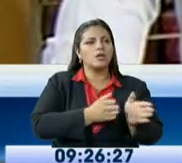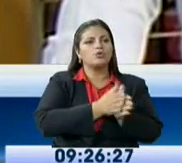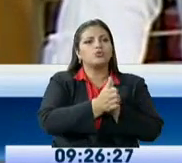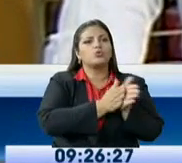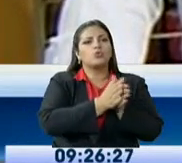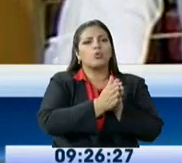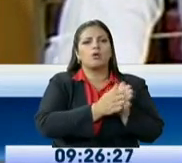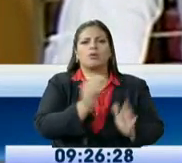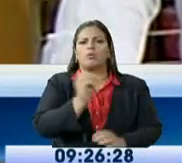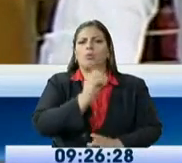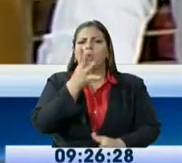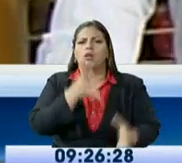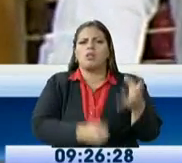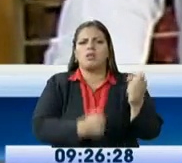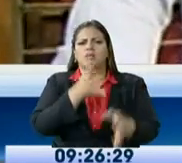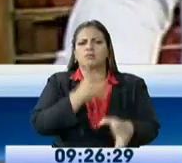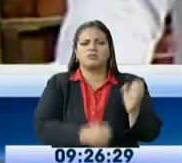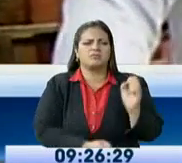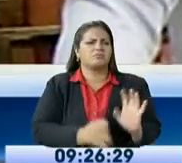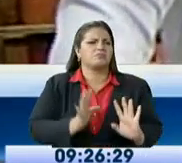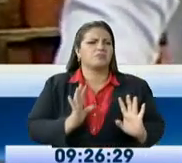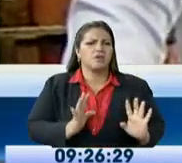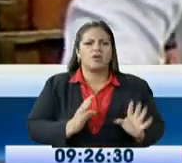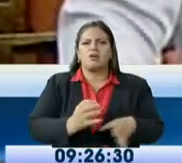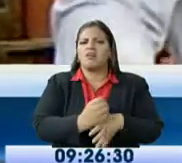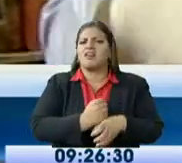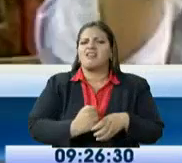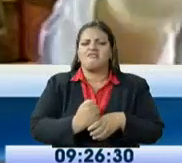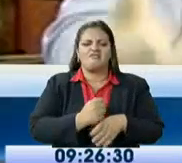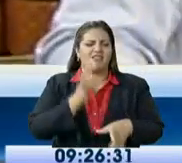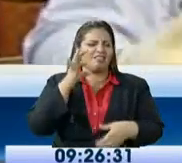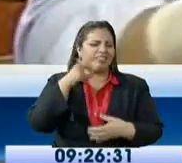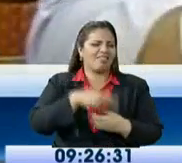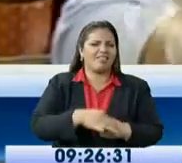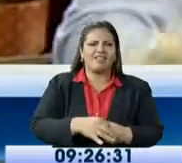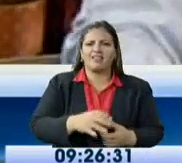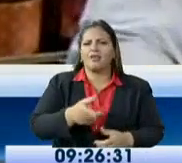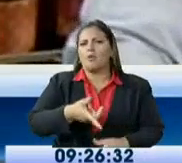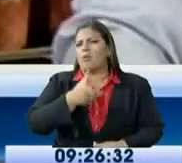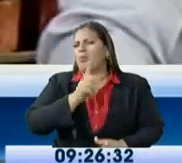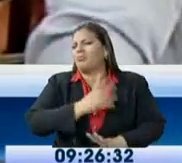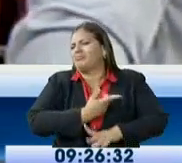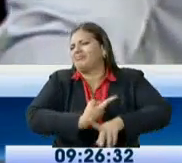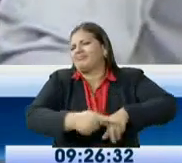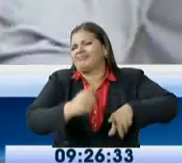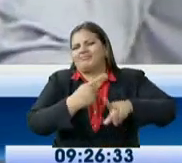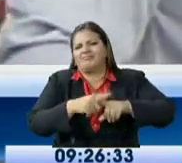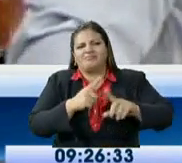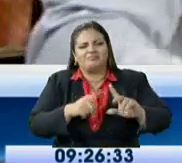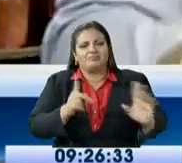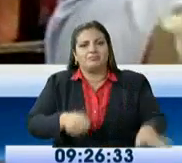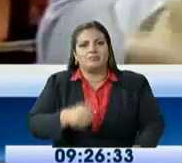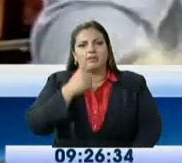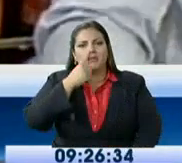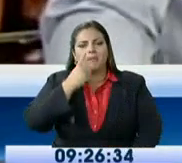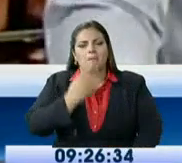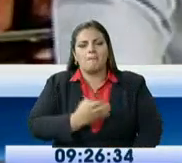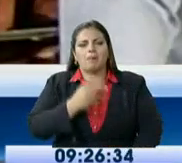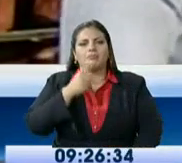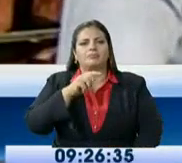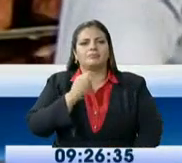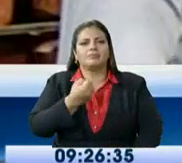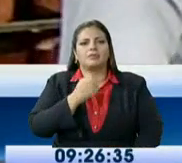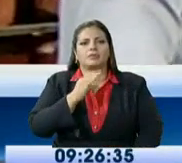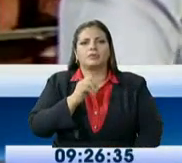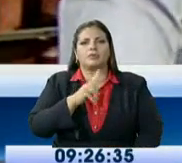con leche, con algo de... Con café, con té, con jugo. A mí me encanta el pan de Pascua. El pan de Pascua creo que es ideal